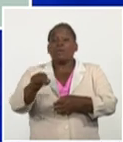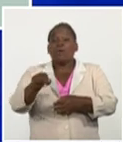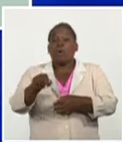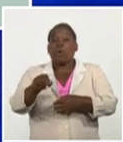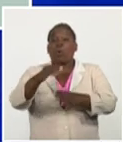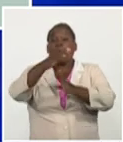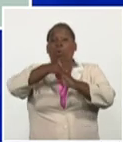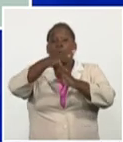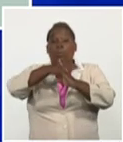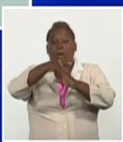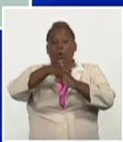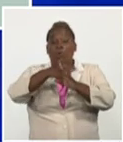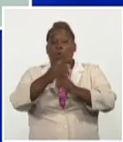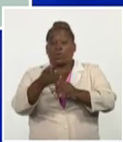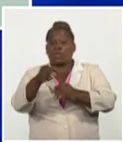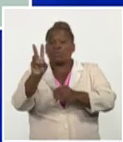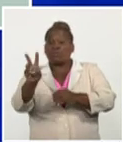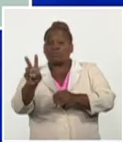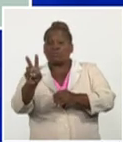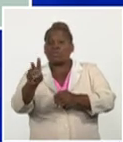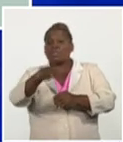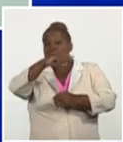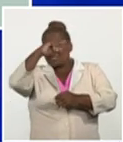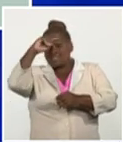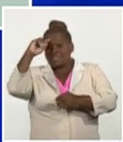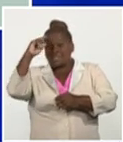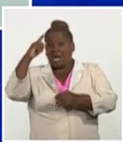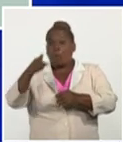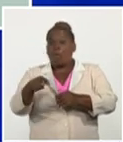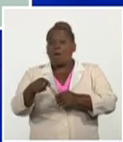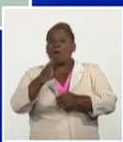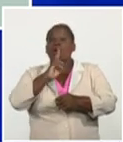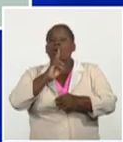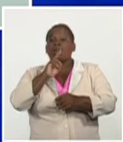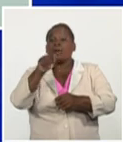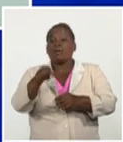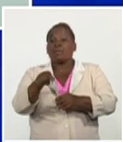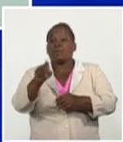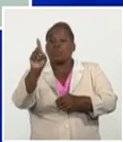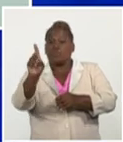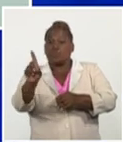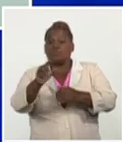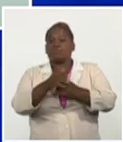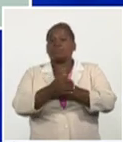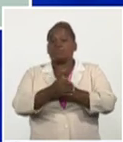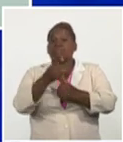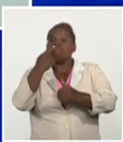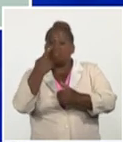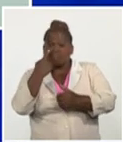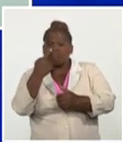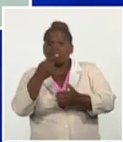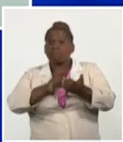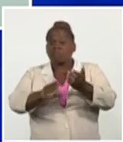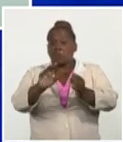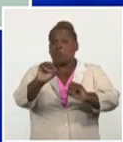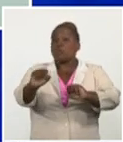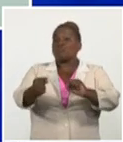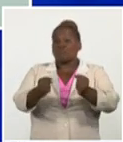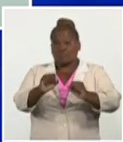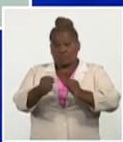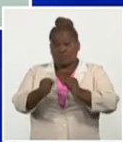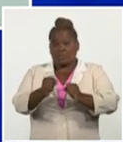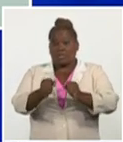y Sagua de Tánamo 1. Reitero, es una provincia que con las acciones controla, pero que tiene que